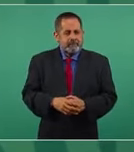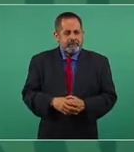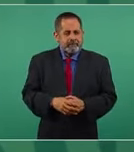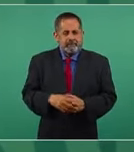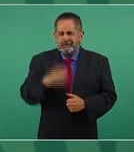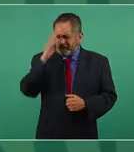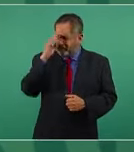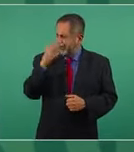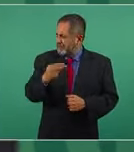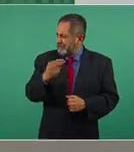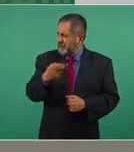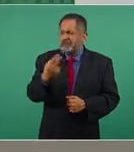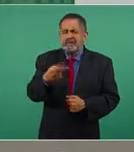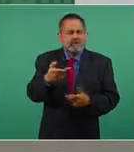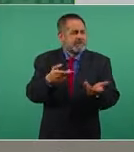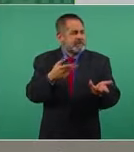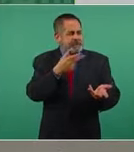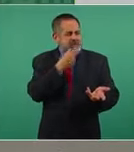Señor que se llama,